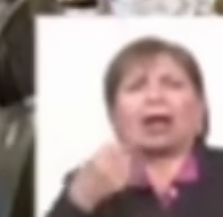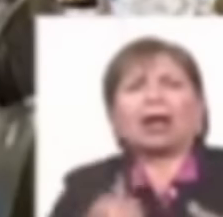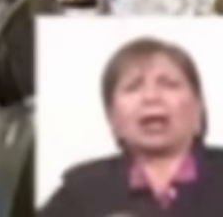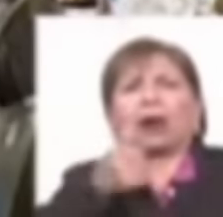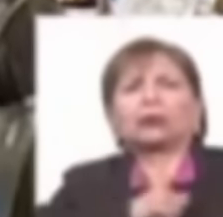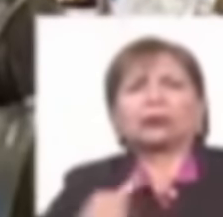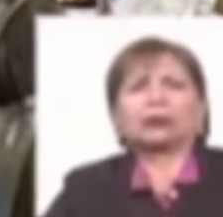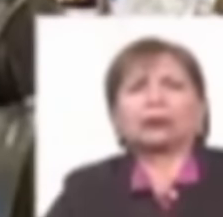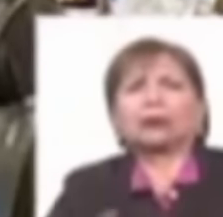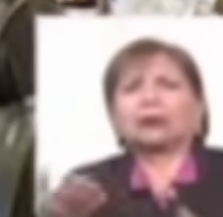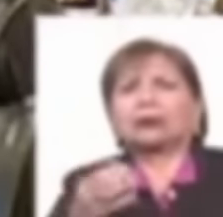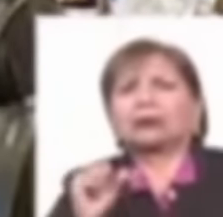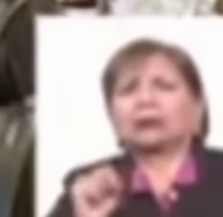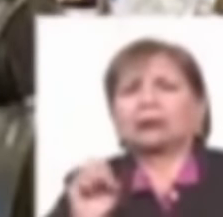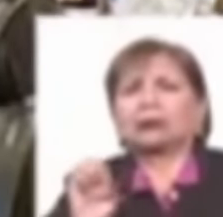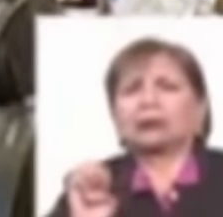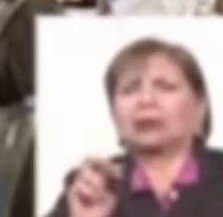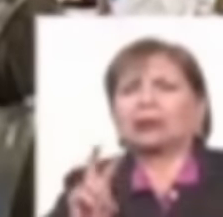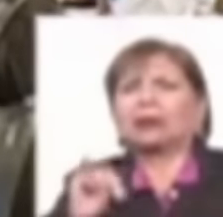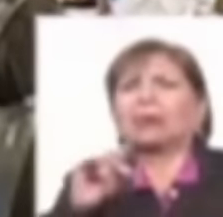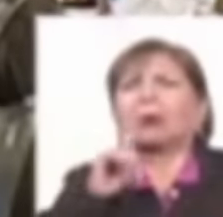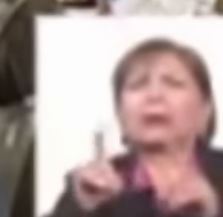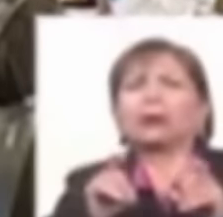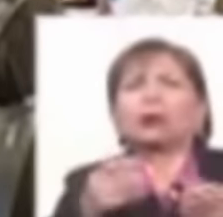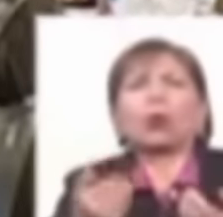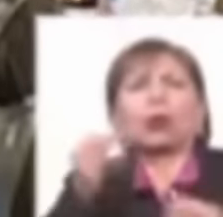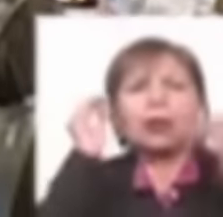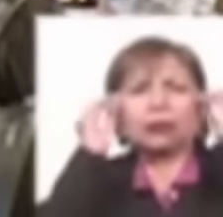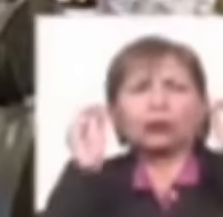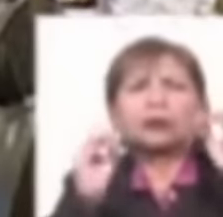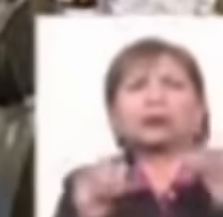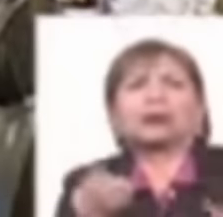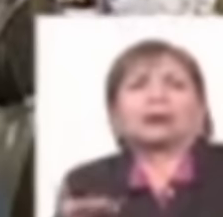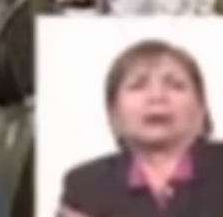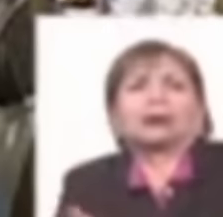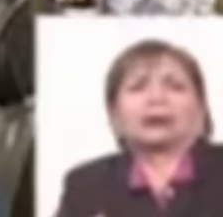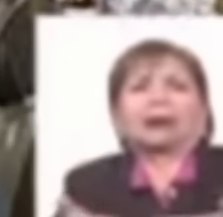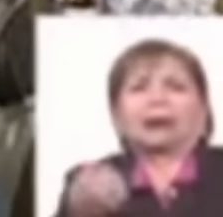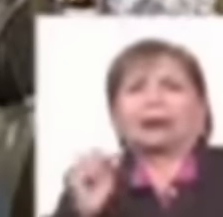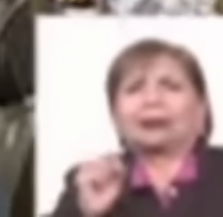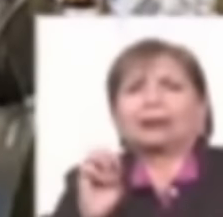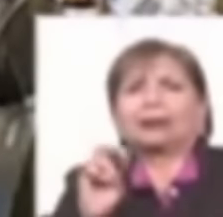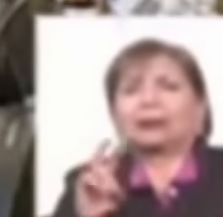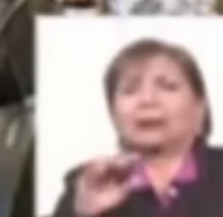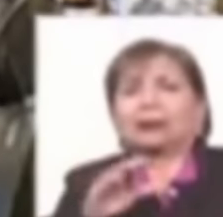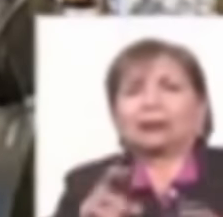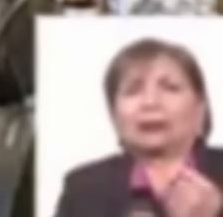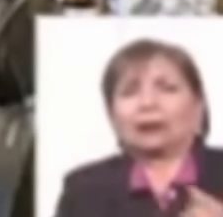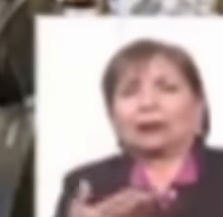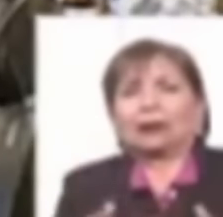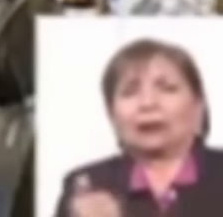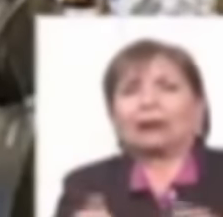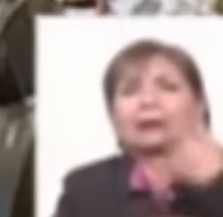Autoridad Nacional del Servicio Civil para preguntarle cuál era su opinión? Y se va al servicio a la